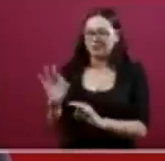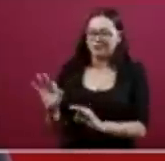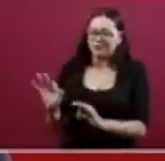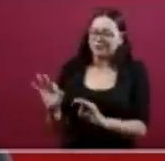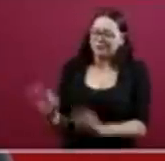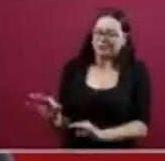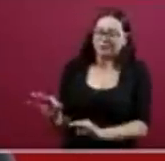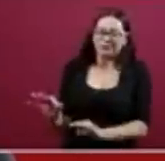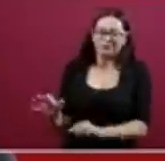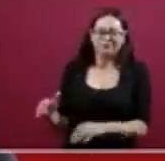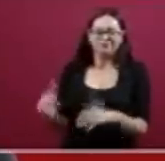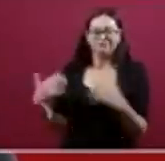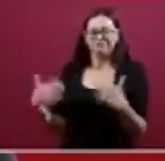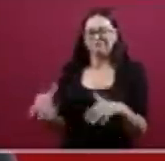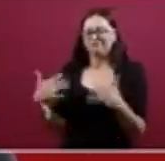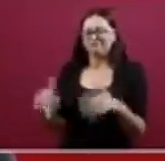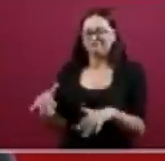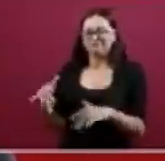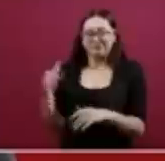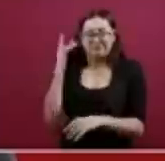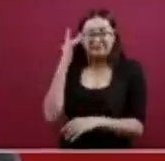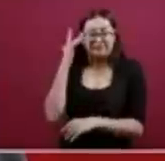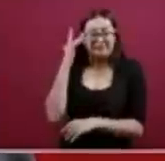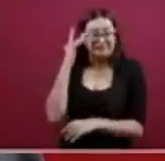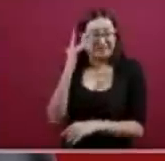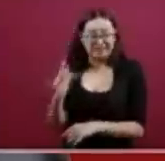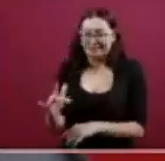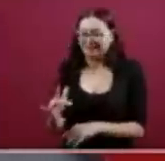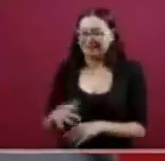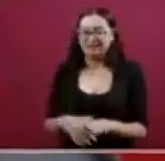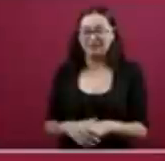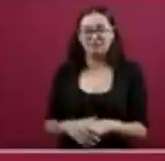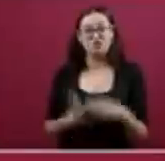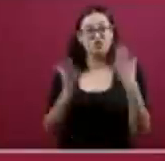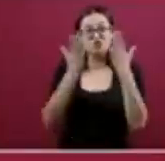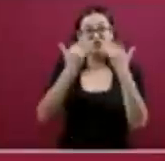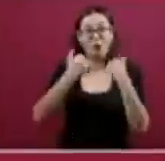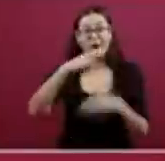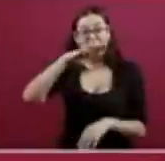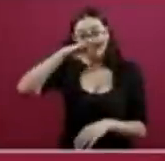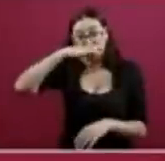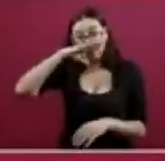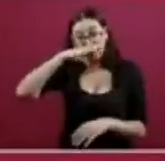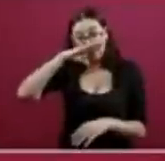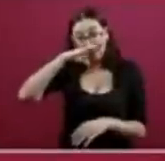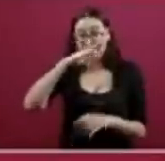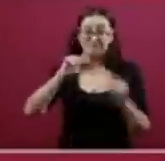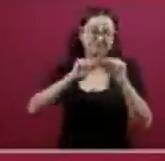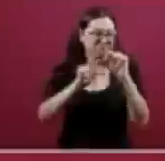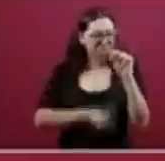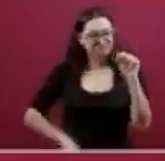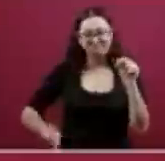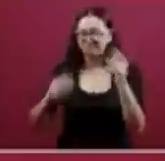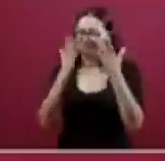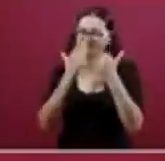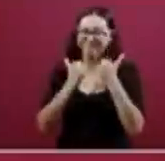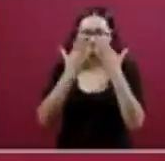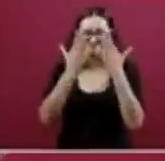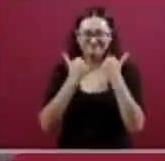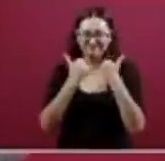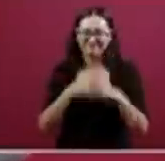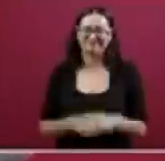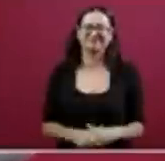comparación. Ahí sí se puede decir que sin maíz no hay país,